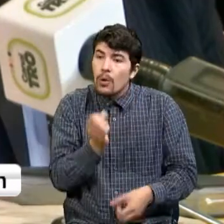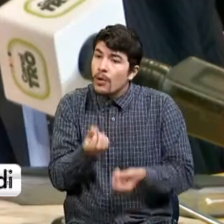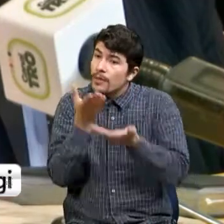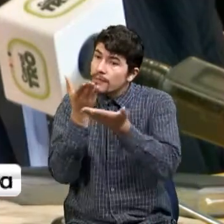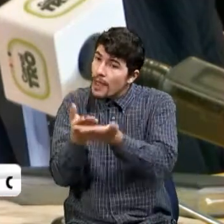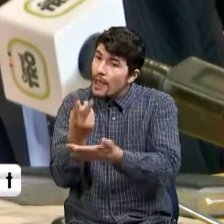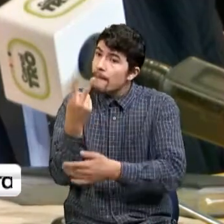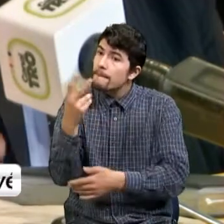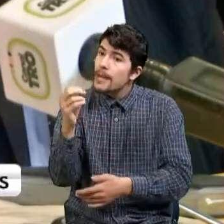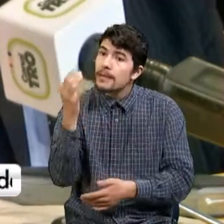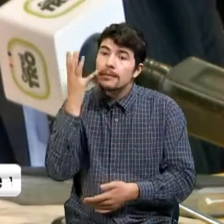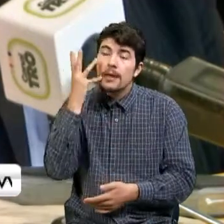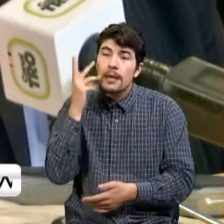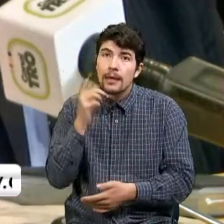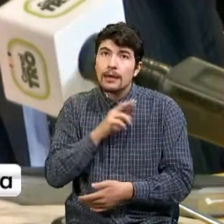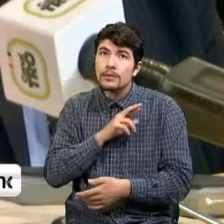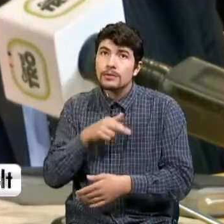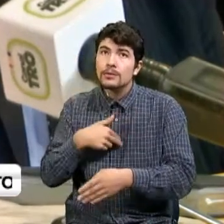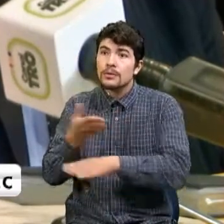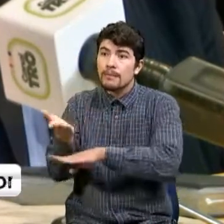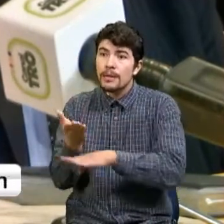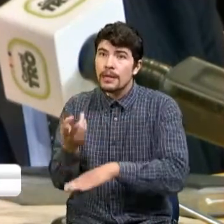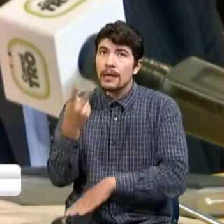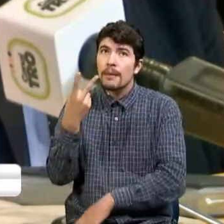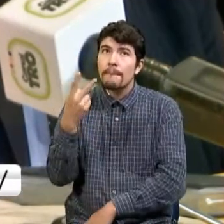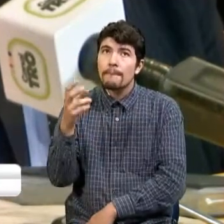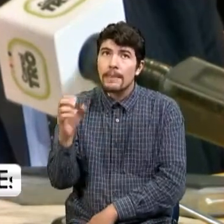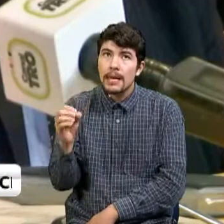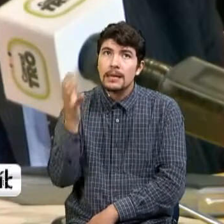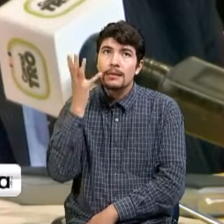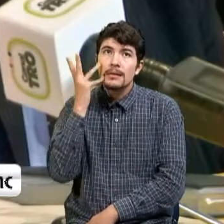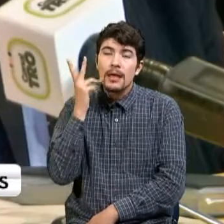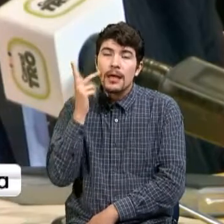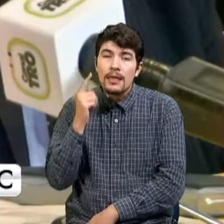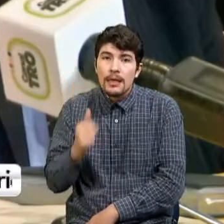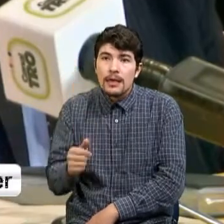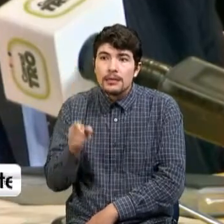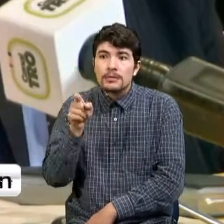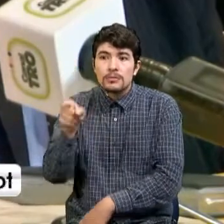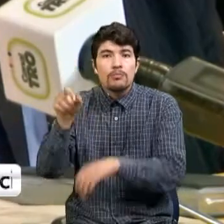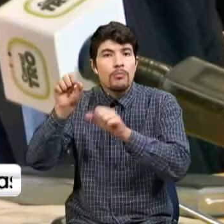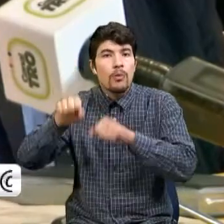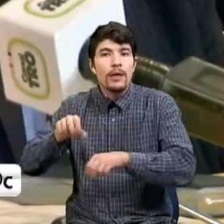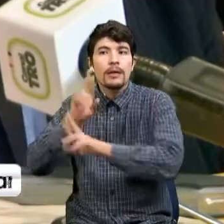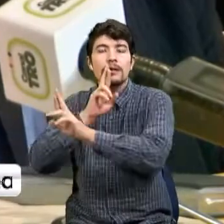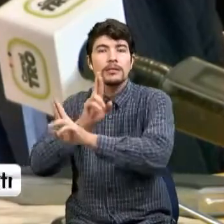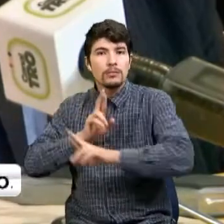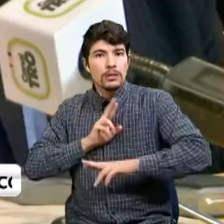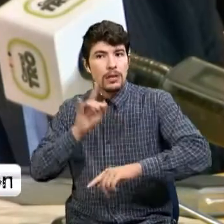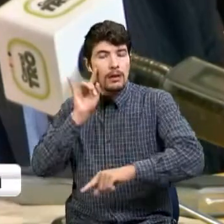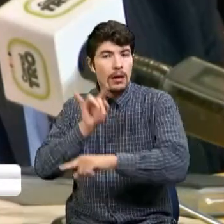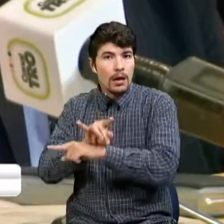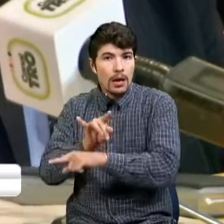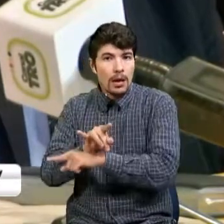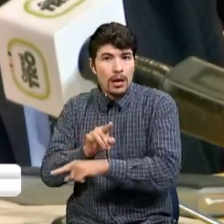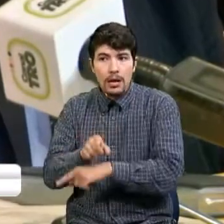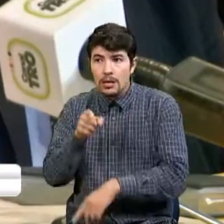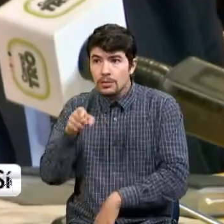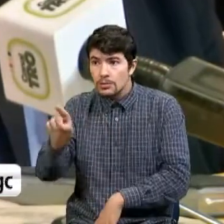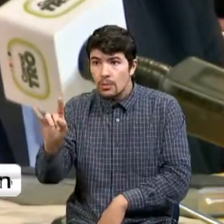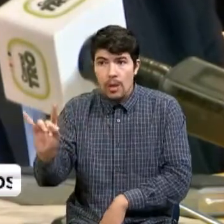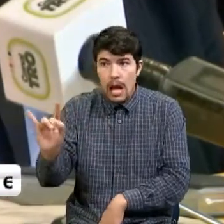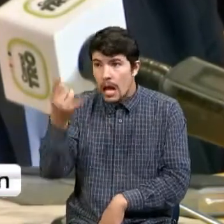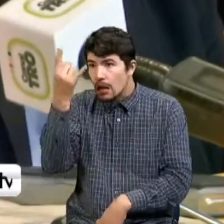días le solicitamos 20 días de plazo para que se pronuncie si tienen algún